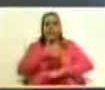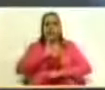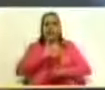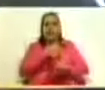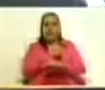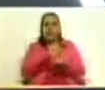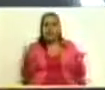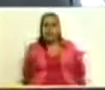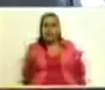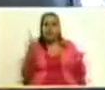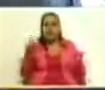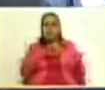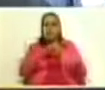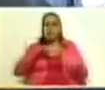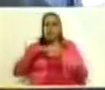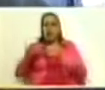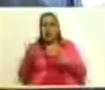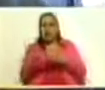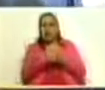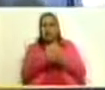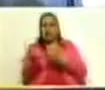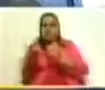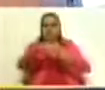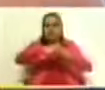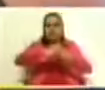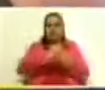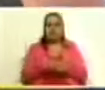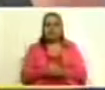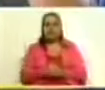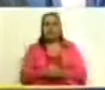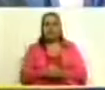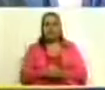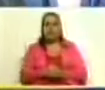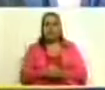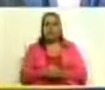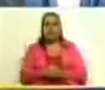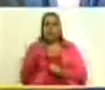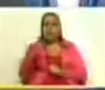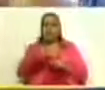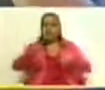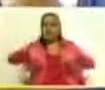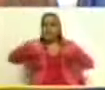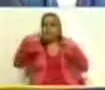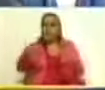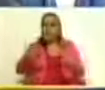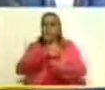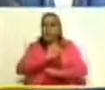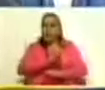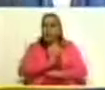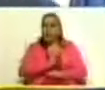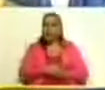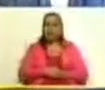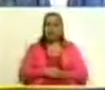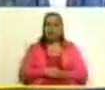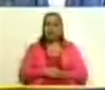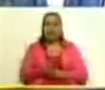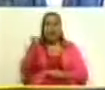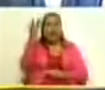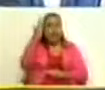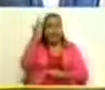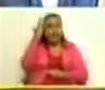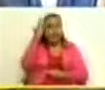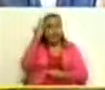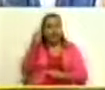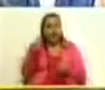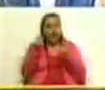y también como la privada se ha sumado, pero debe haber una modernización de la banca, entendiendo cómo se